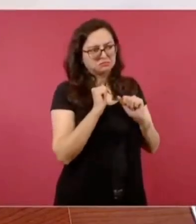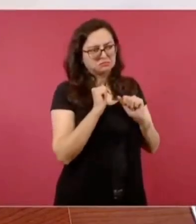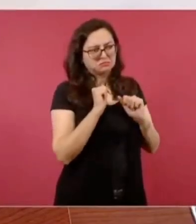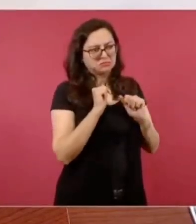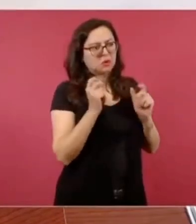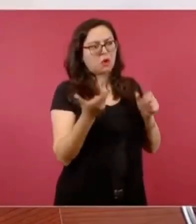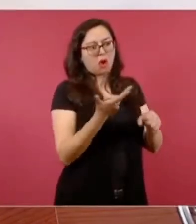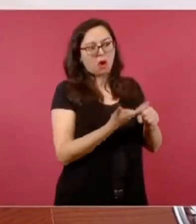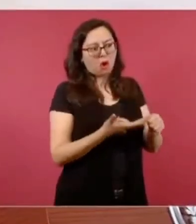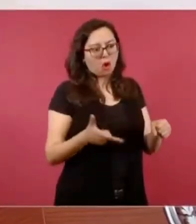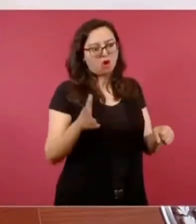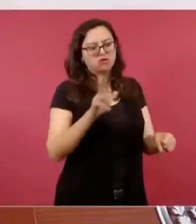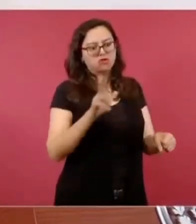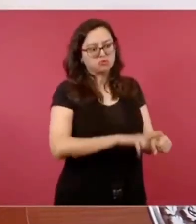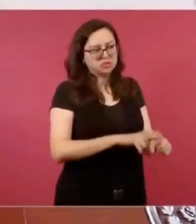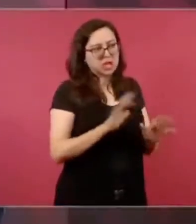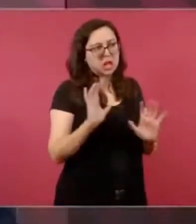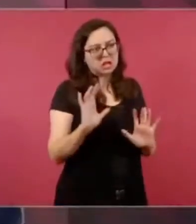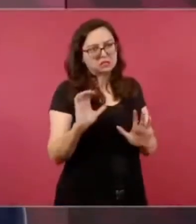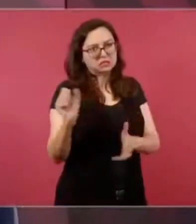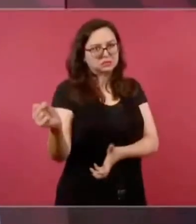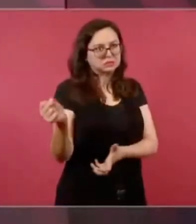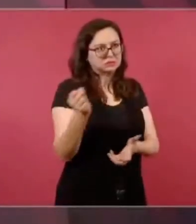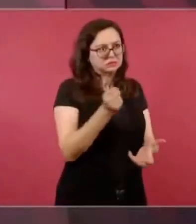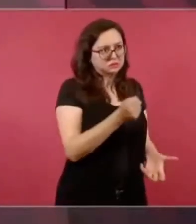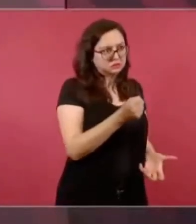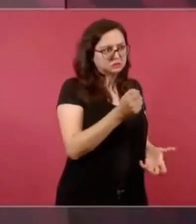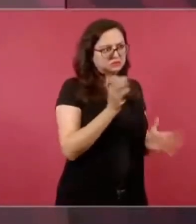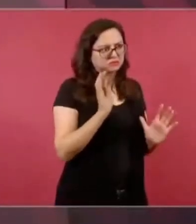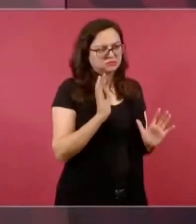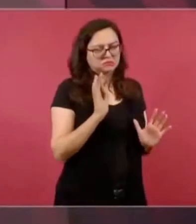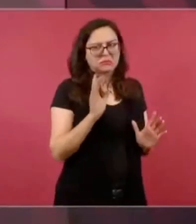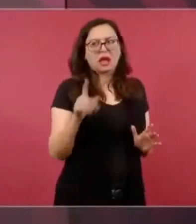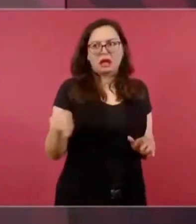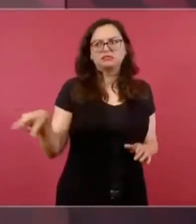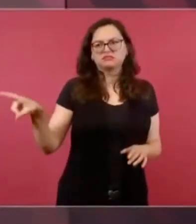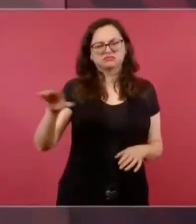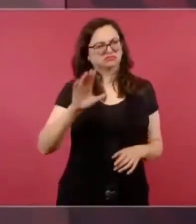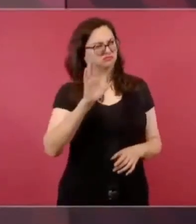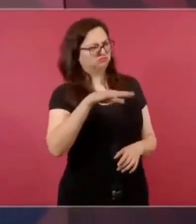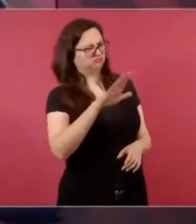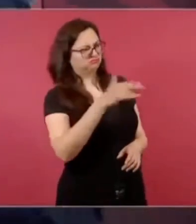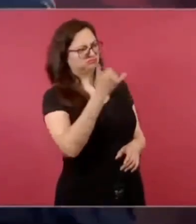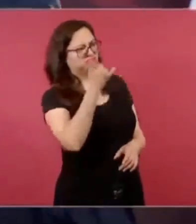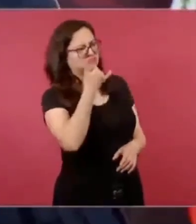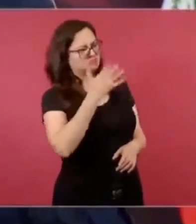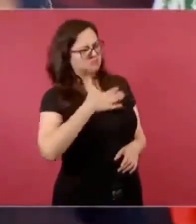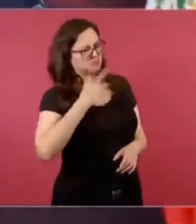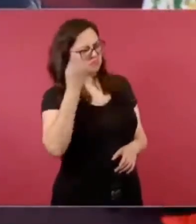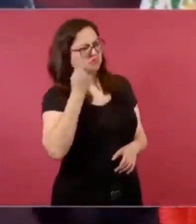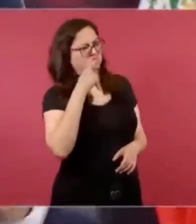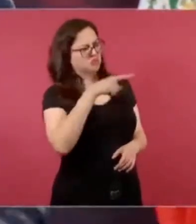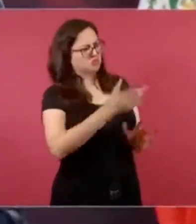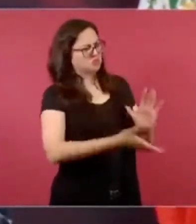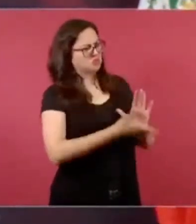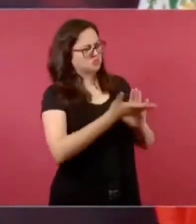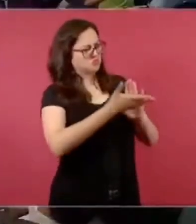inclusive un hospital, todavía podrían decir, ¿por qué usas mi dinero de mis pensiones para eso?